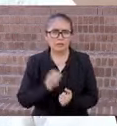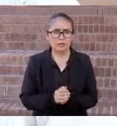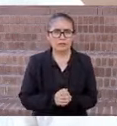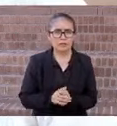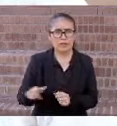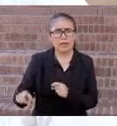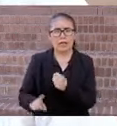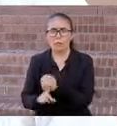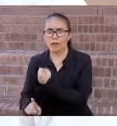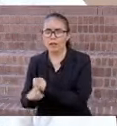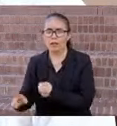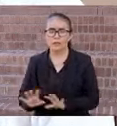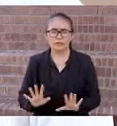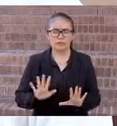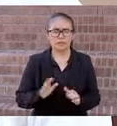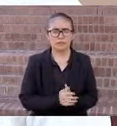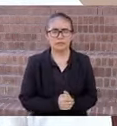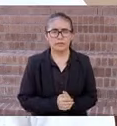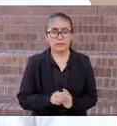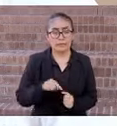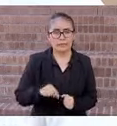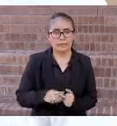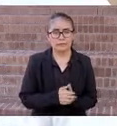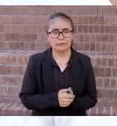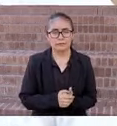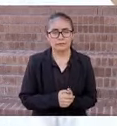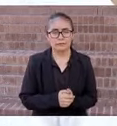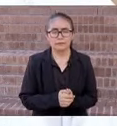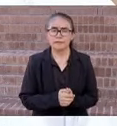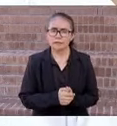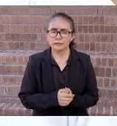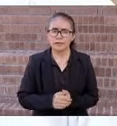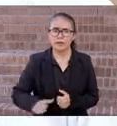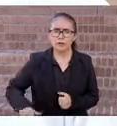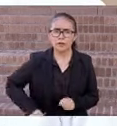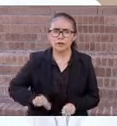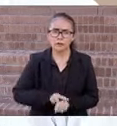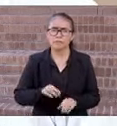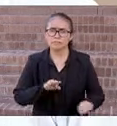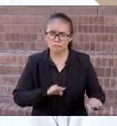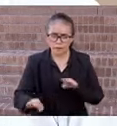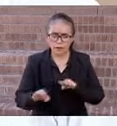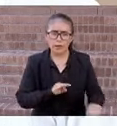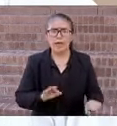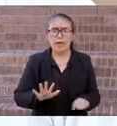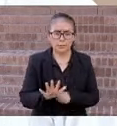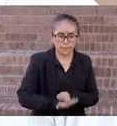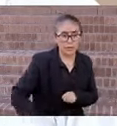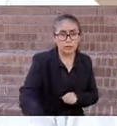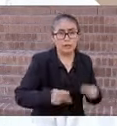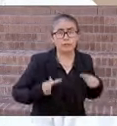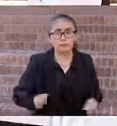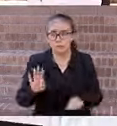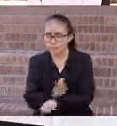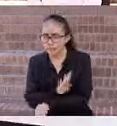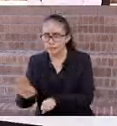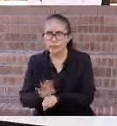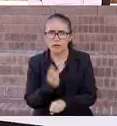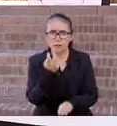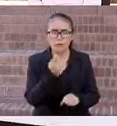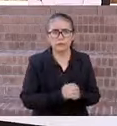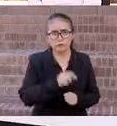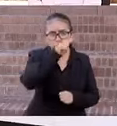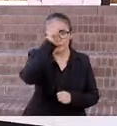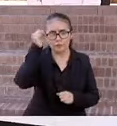en la grilla está buscando beneficios para el pueblo de nayarit por eso nos